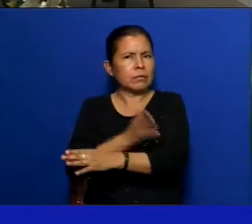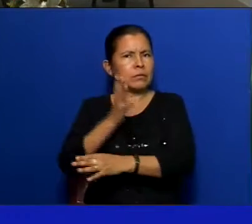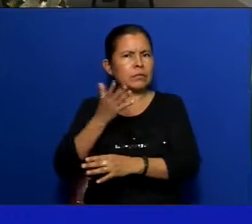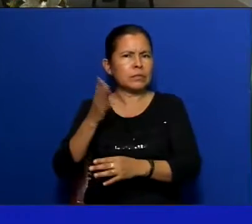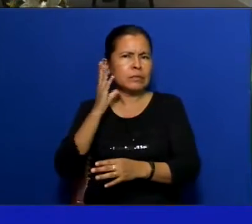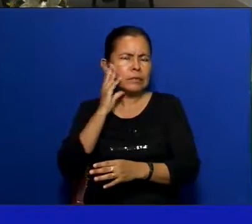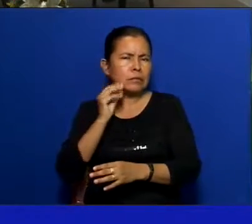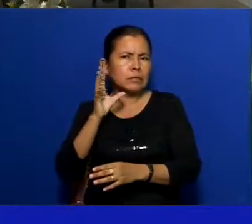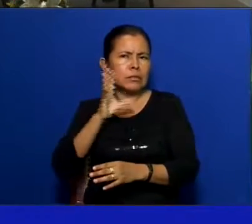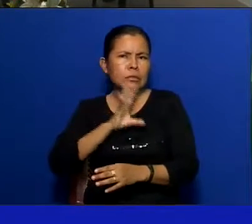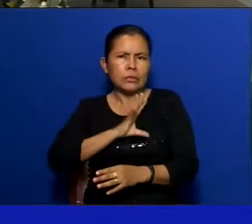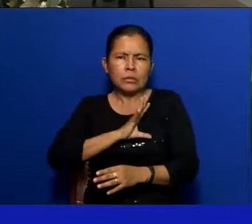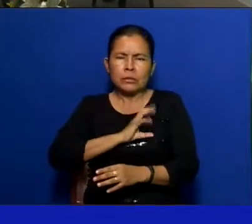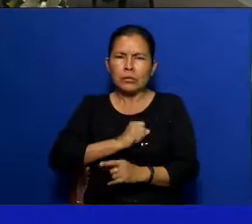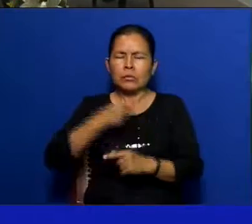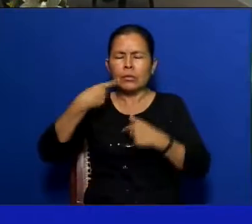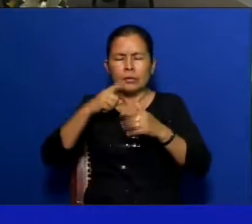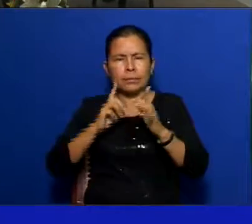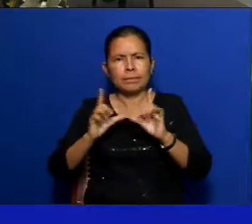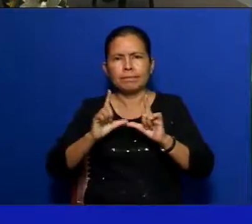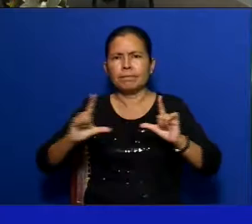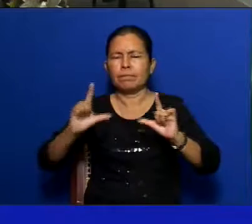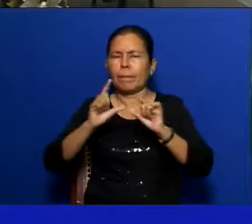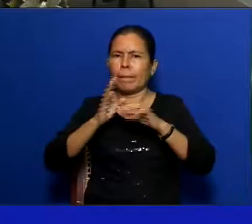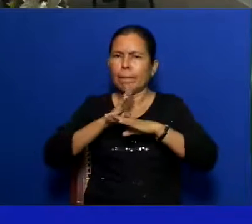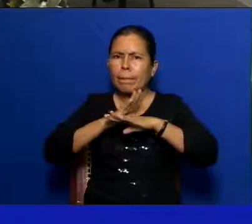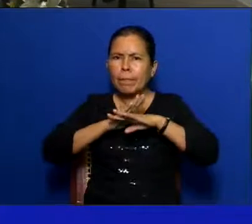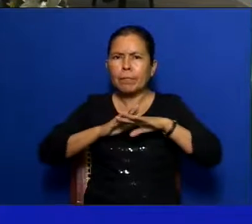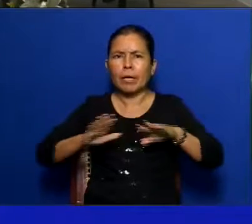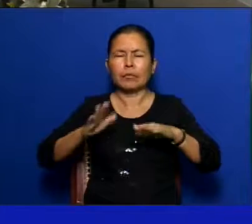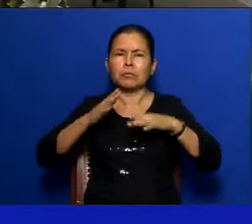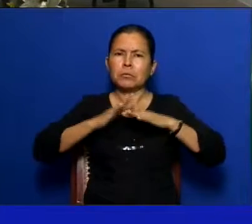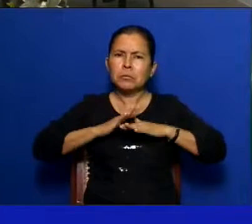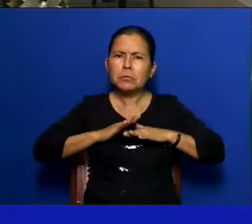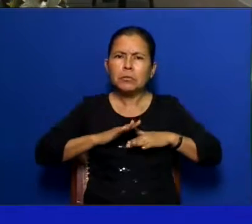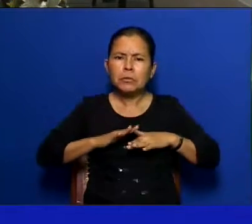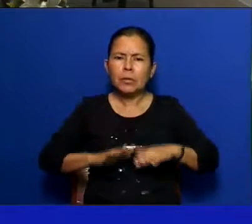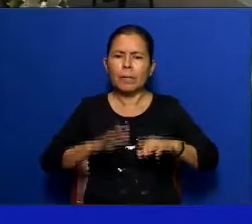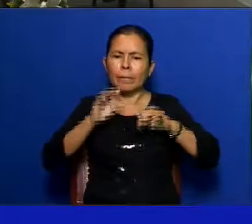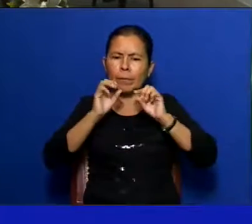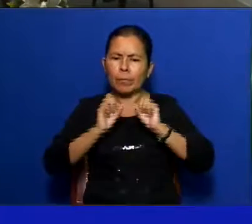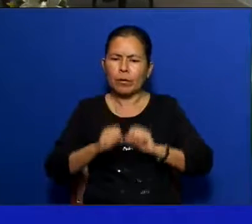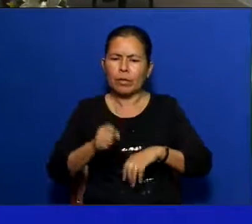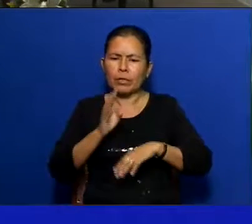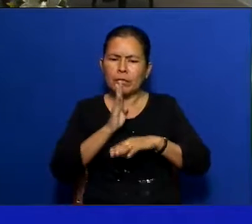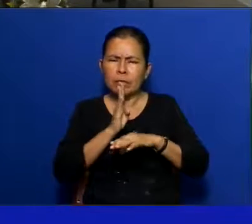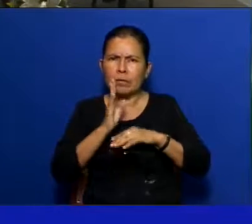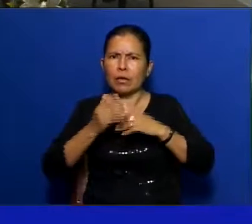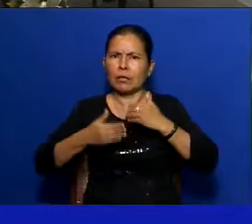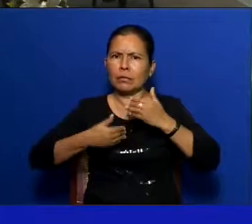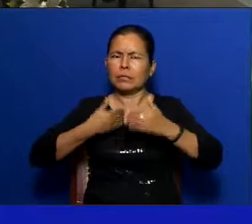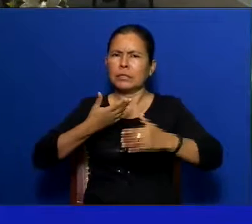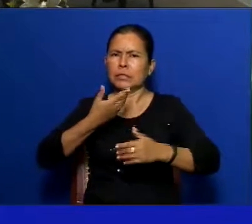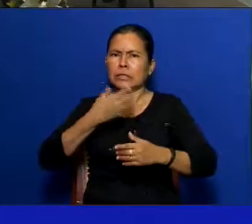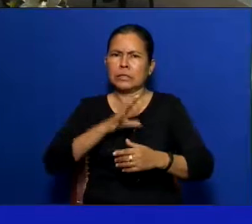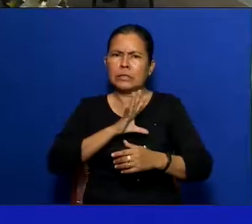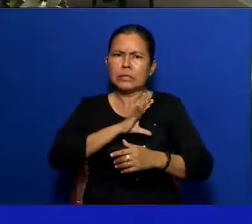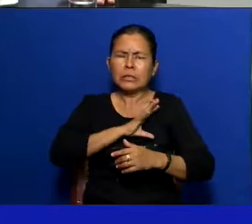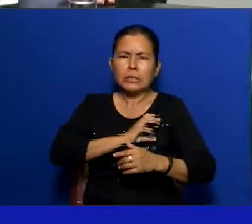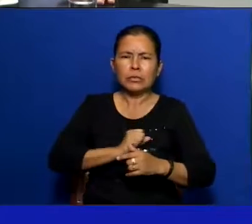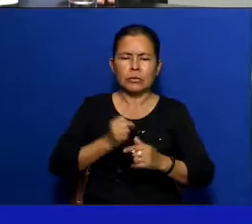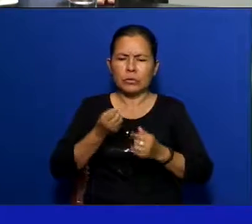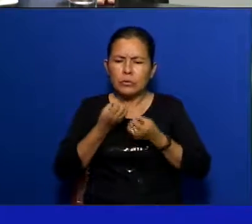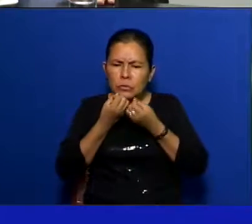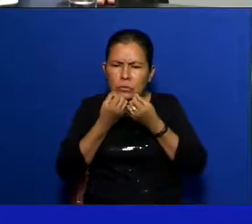un momento de paz, de tranquilidad, y donde él pueda expresar todo lo que siente, su sufrimiento, y